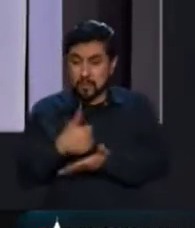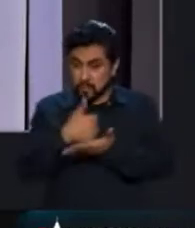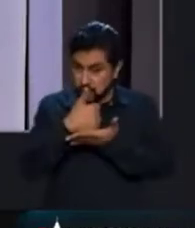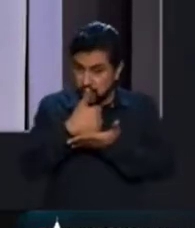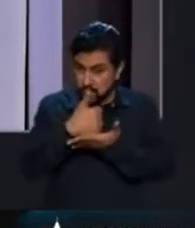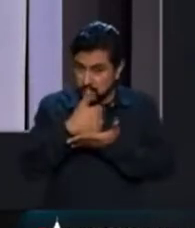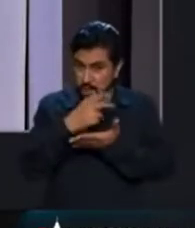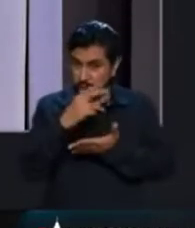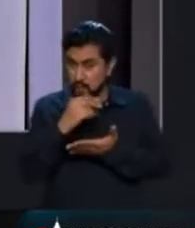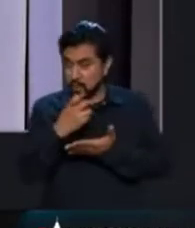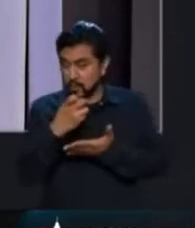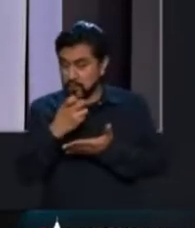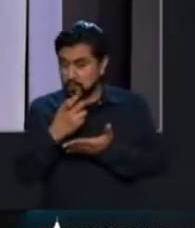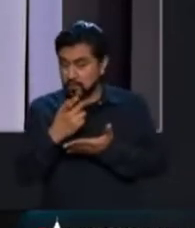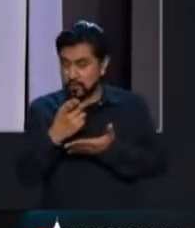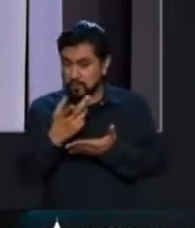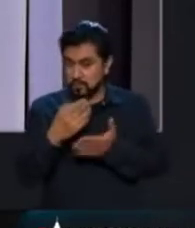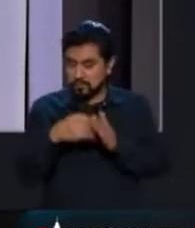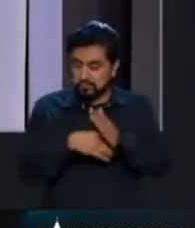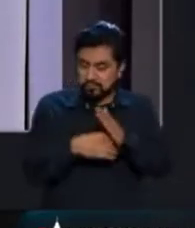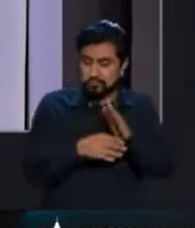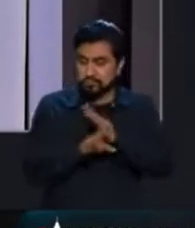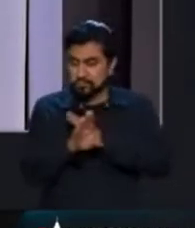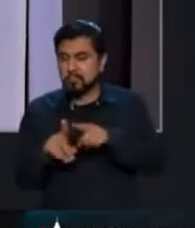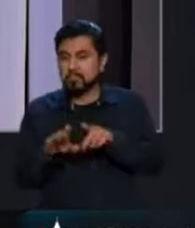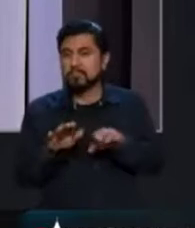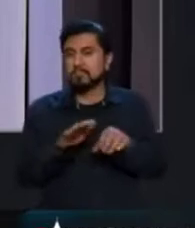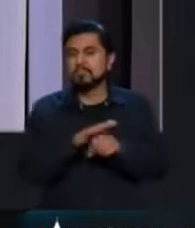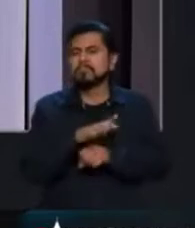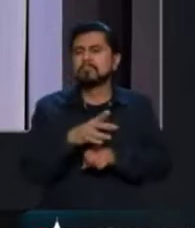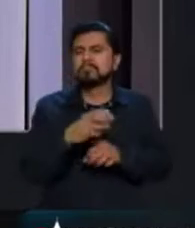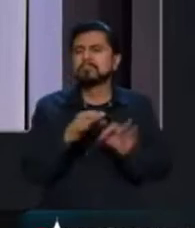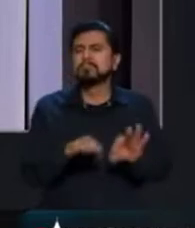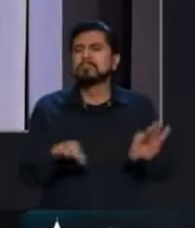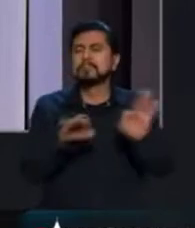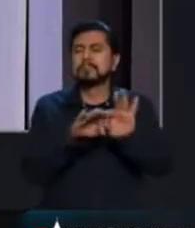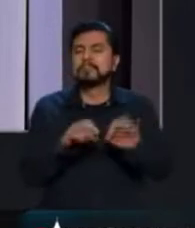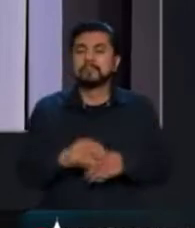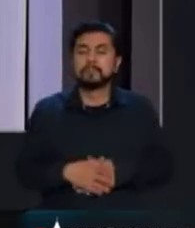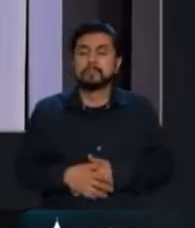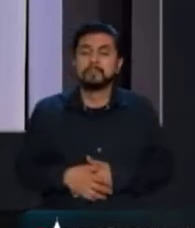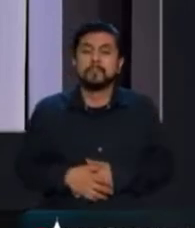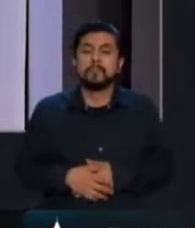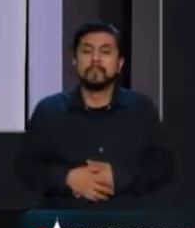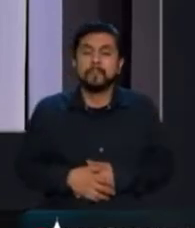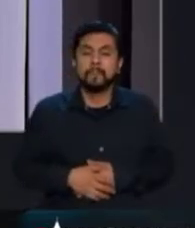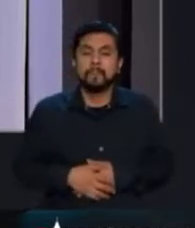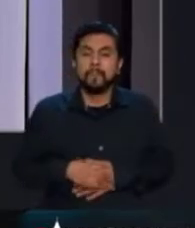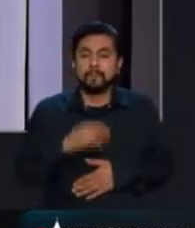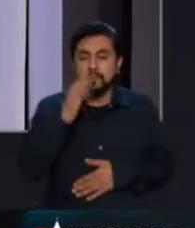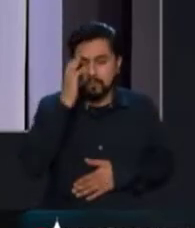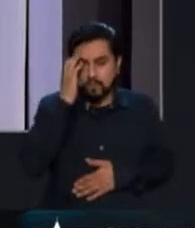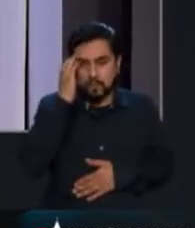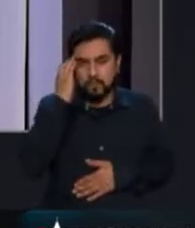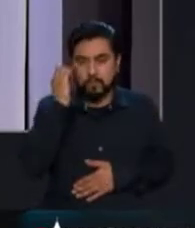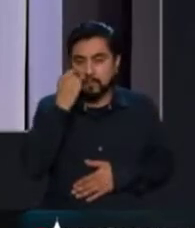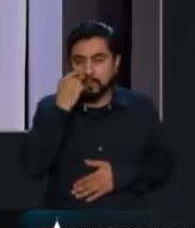ves el juego de todos estos elementos? Mira, yo creo que